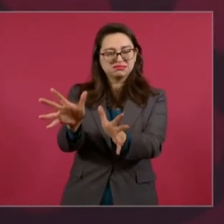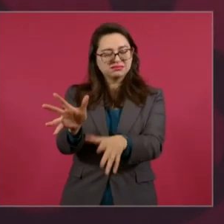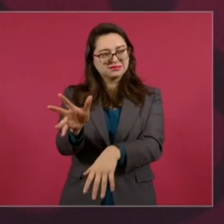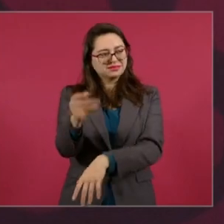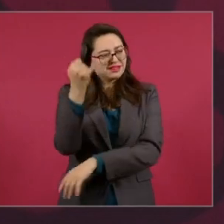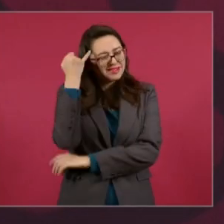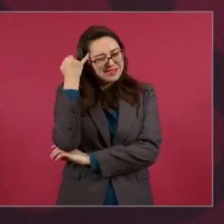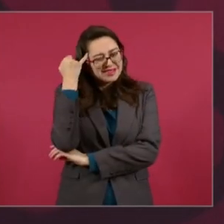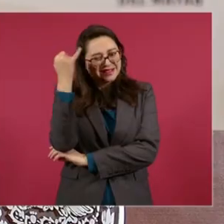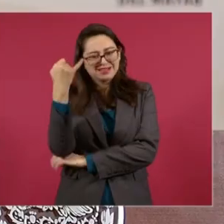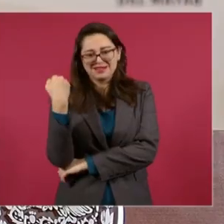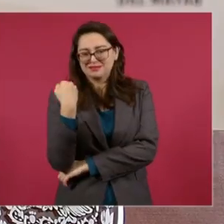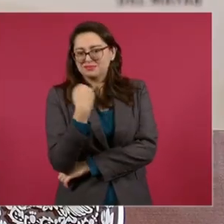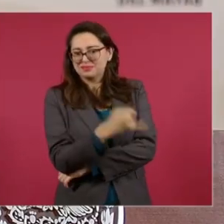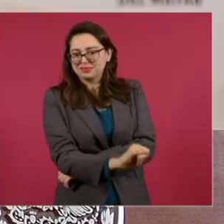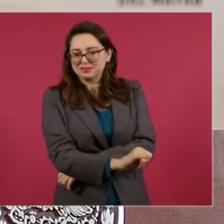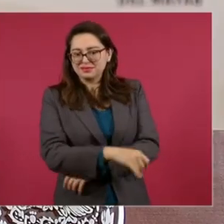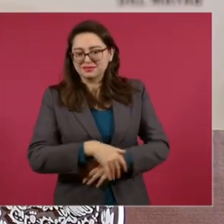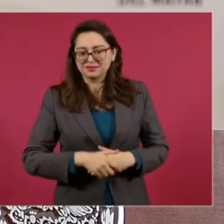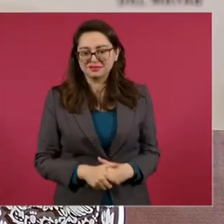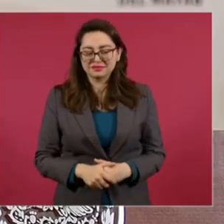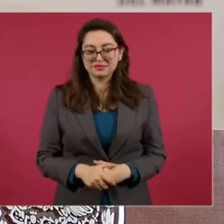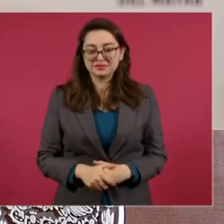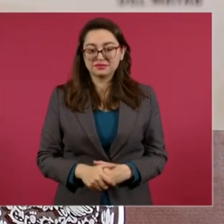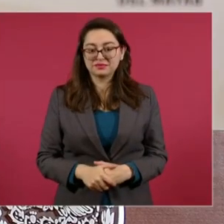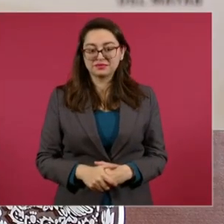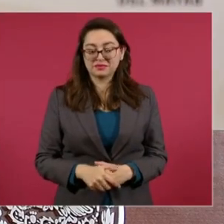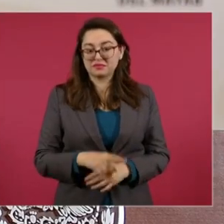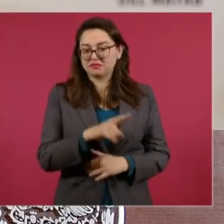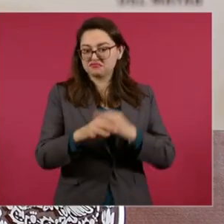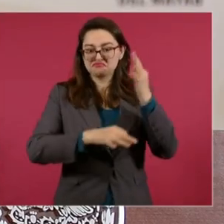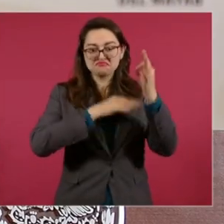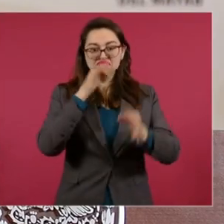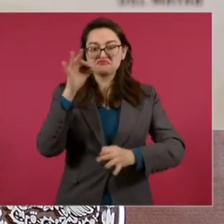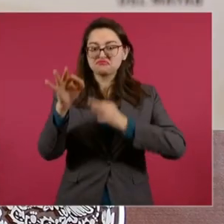Y ahí viene la propaganda en contra.